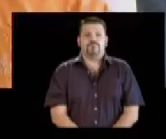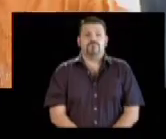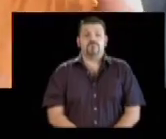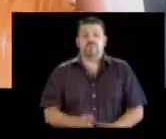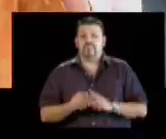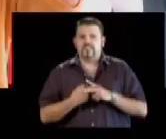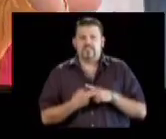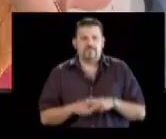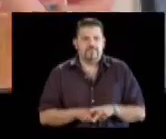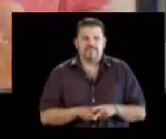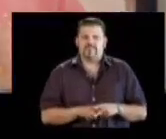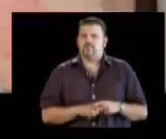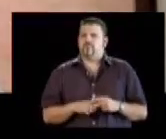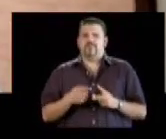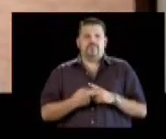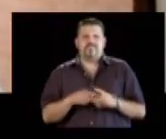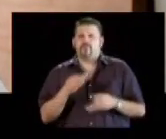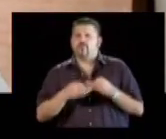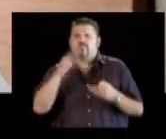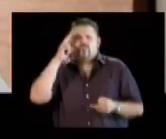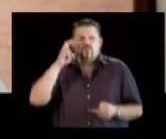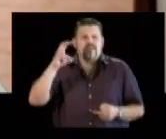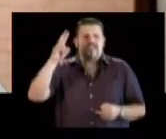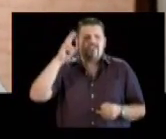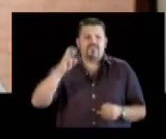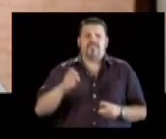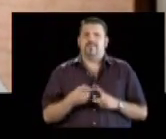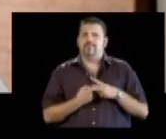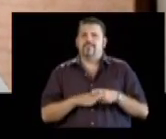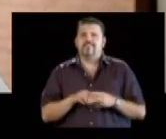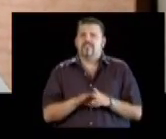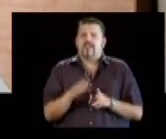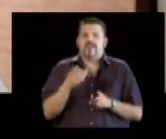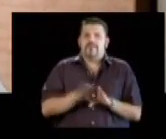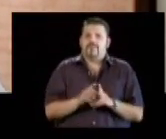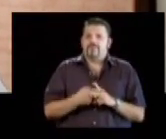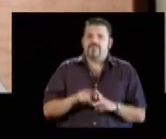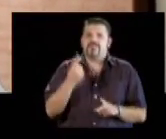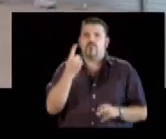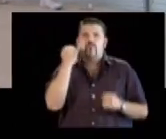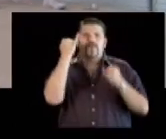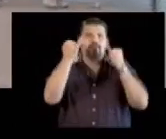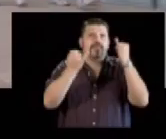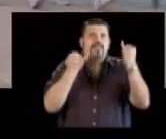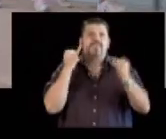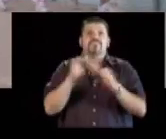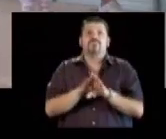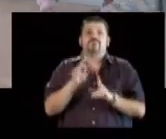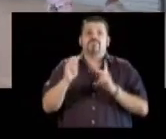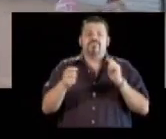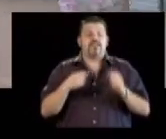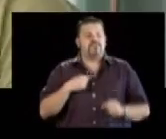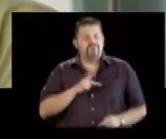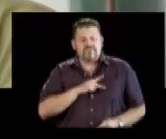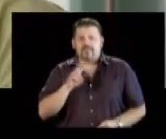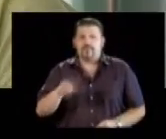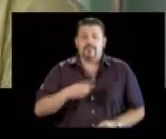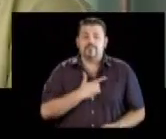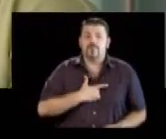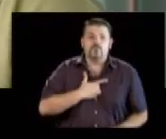Empieza uno a soñar, y empieza uno a imaginarse. Yo a mí me gustaría que mi hijo